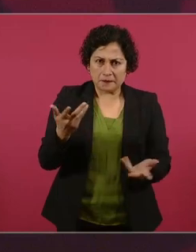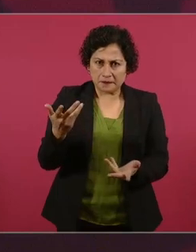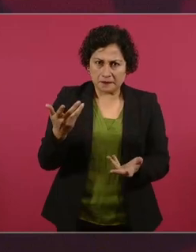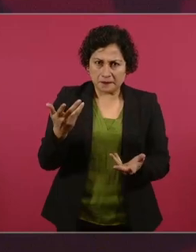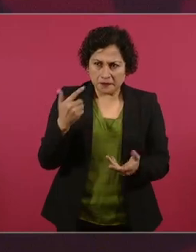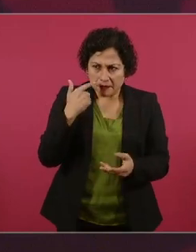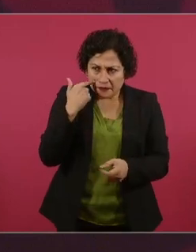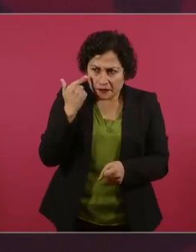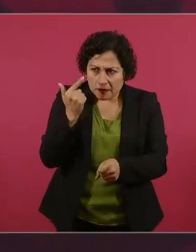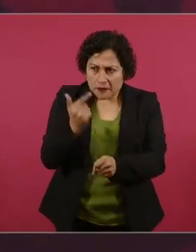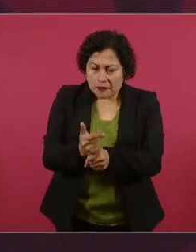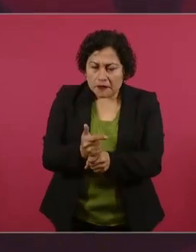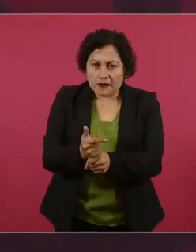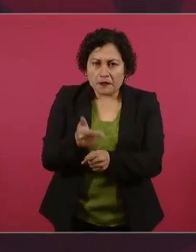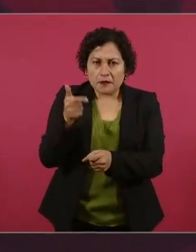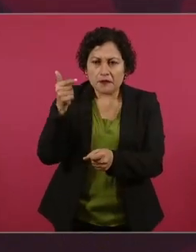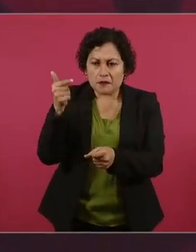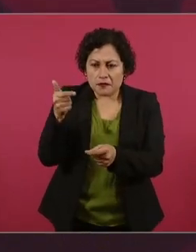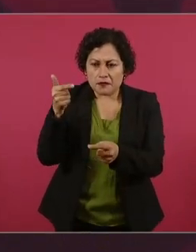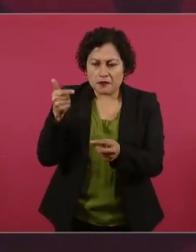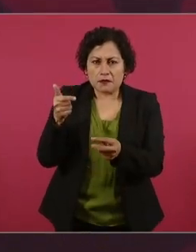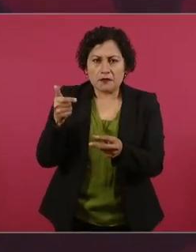ahora